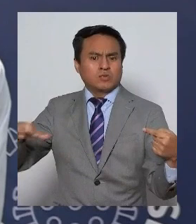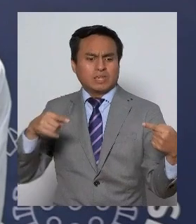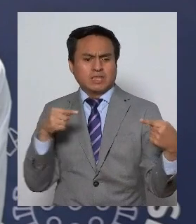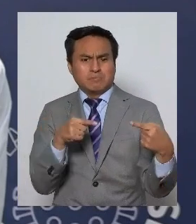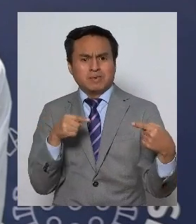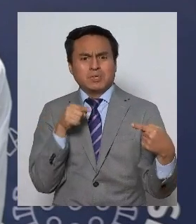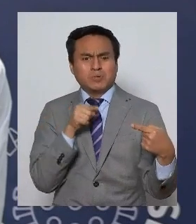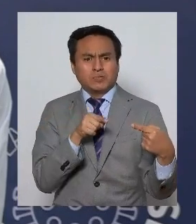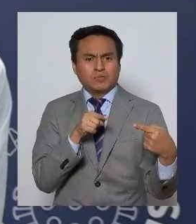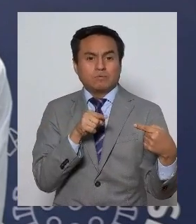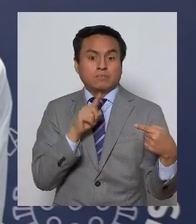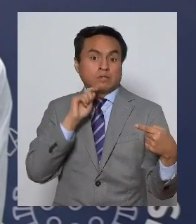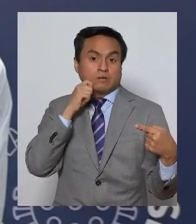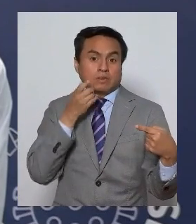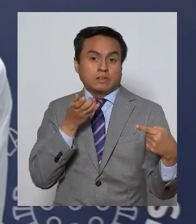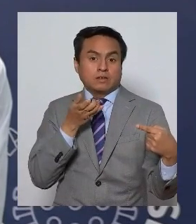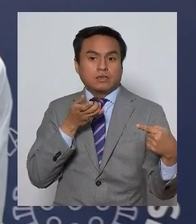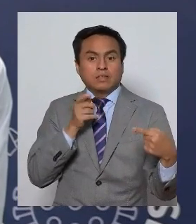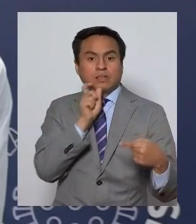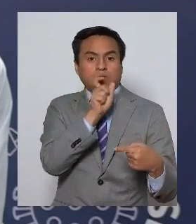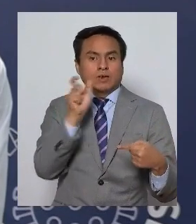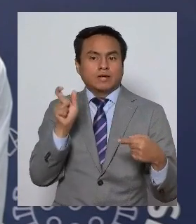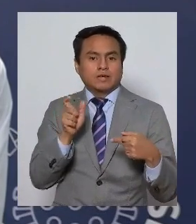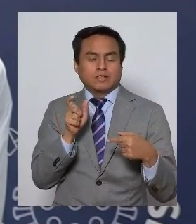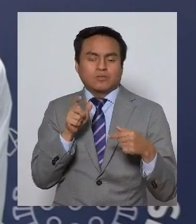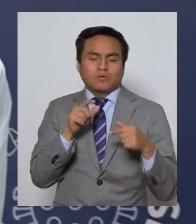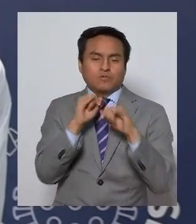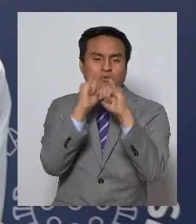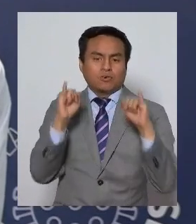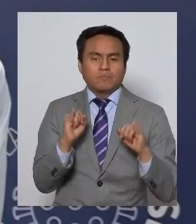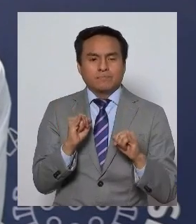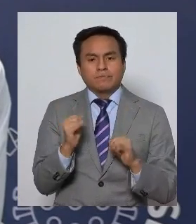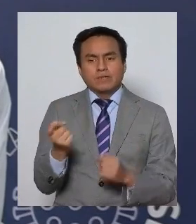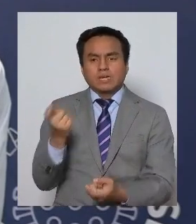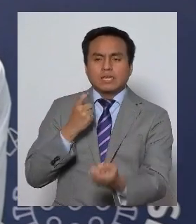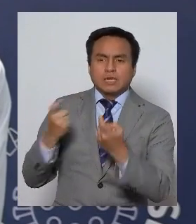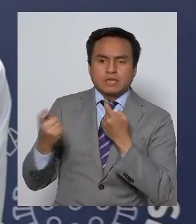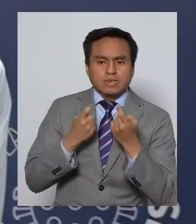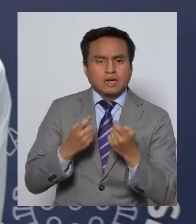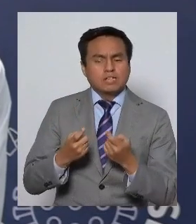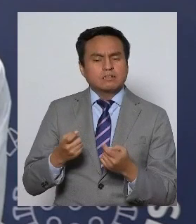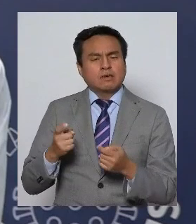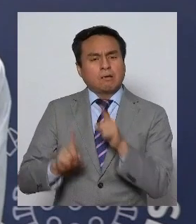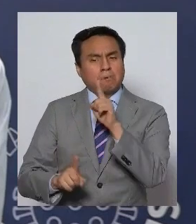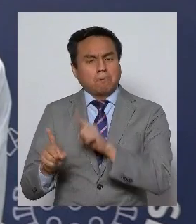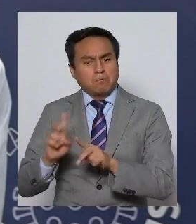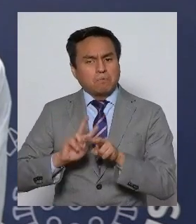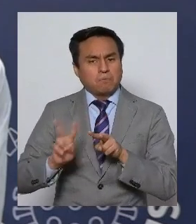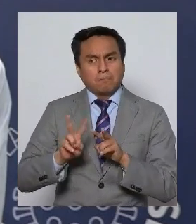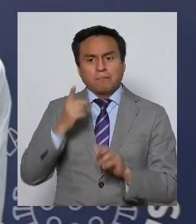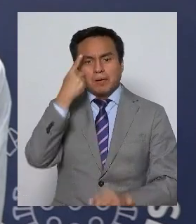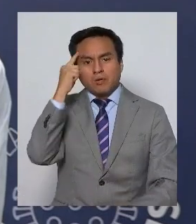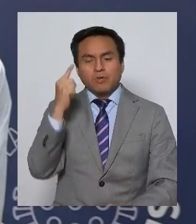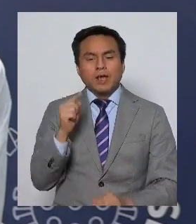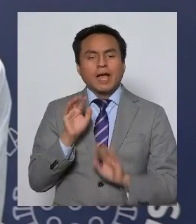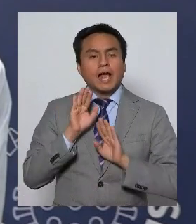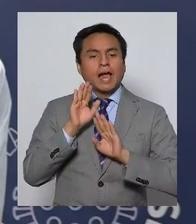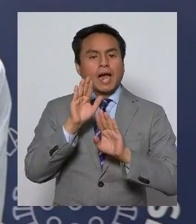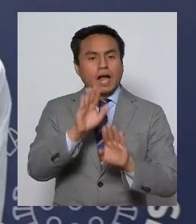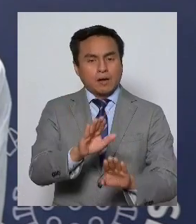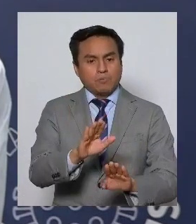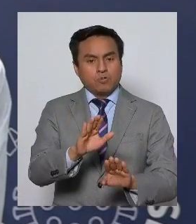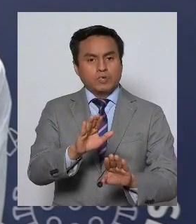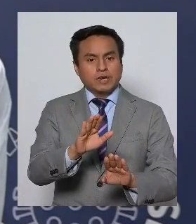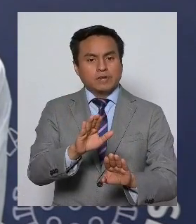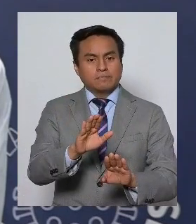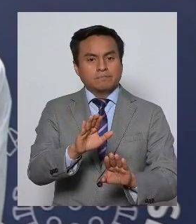que en nuestro decir, en nuestro lenguaje, independiente de las críticas, los reparos, pero tenemos que apoyar